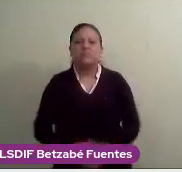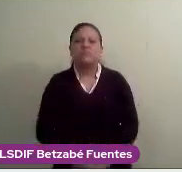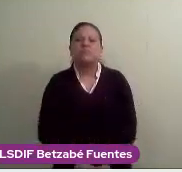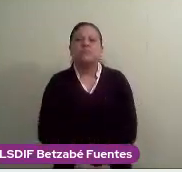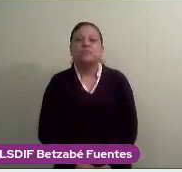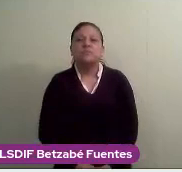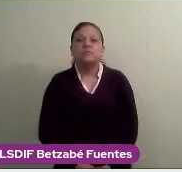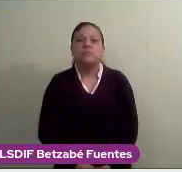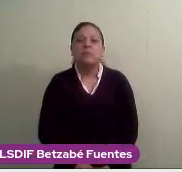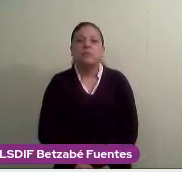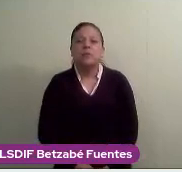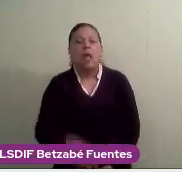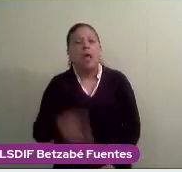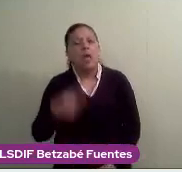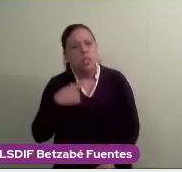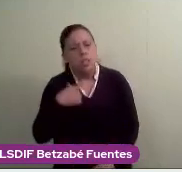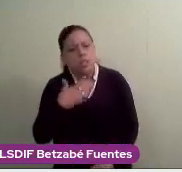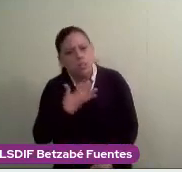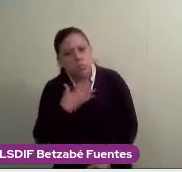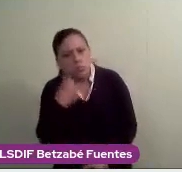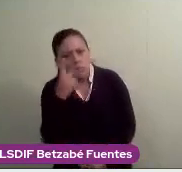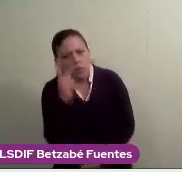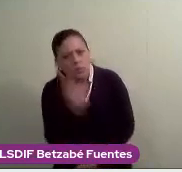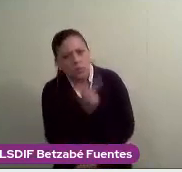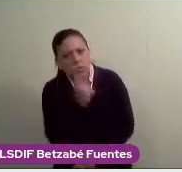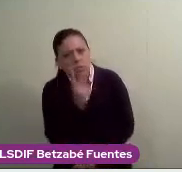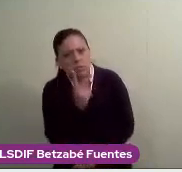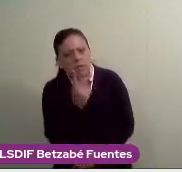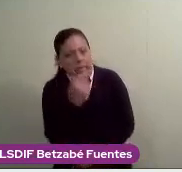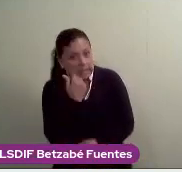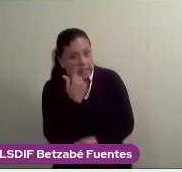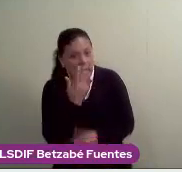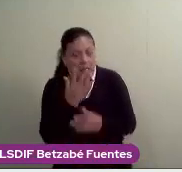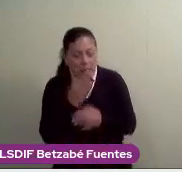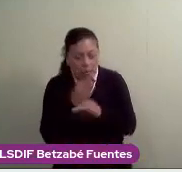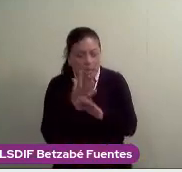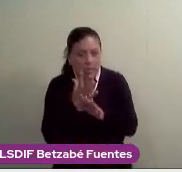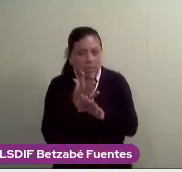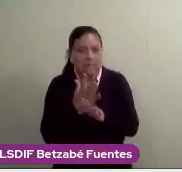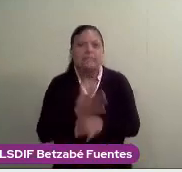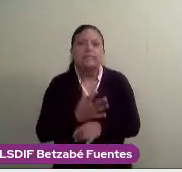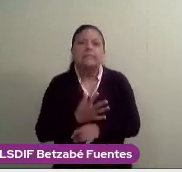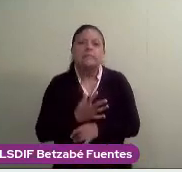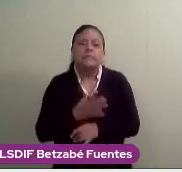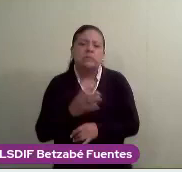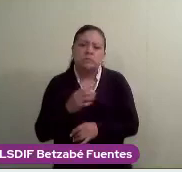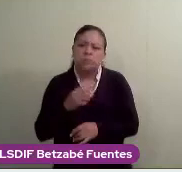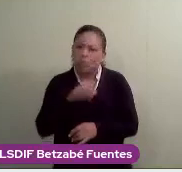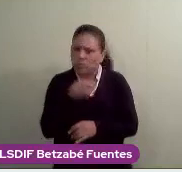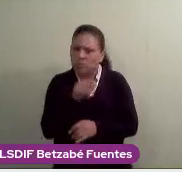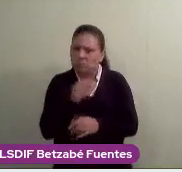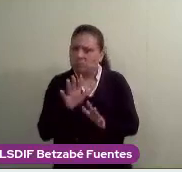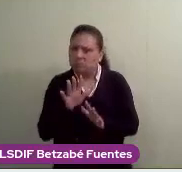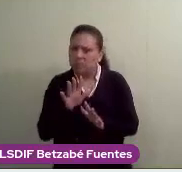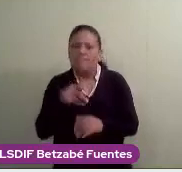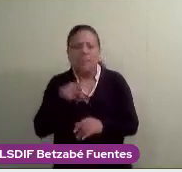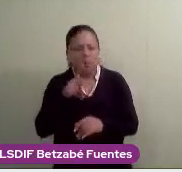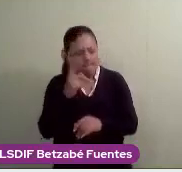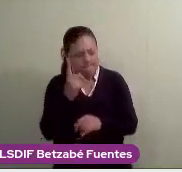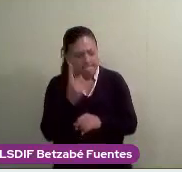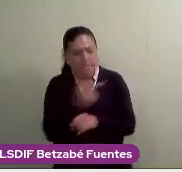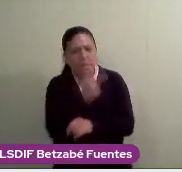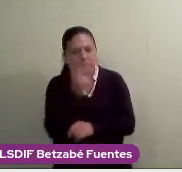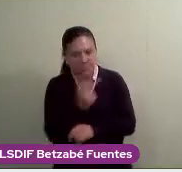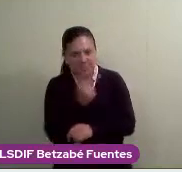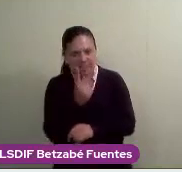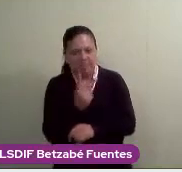Doctor, no sé si, bueno, tengo una pregunta, no sé si quiera Claro. que la veamos ahorita o terminando, pero bueno, nos están preguntando, ¿qué